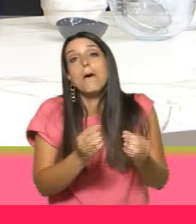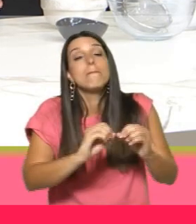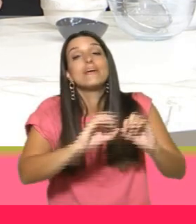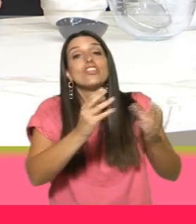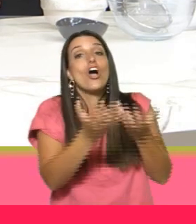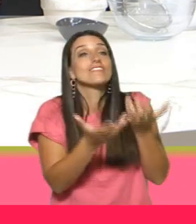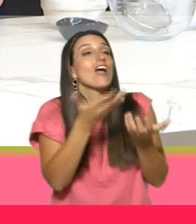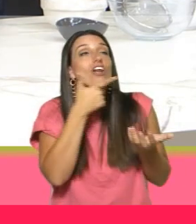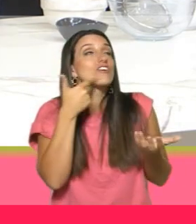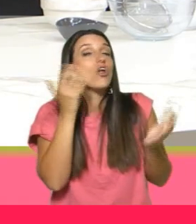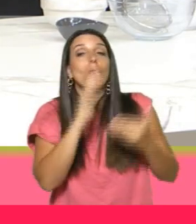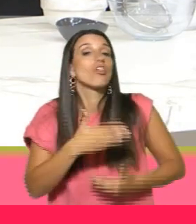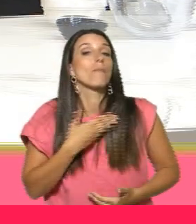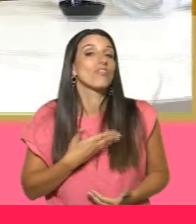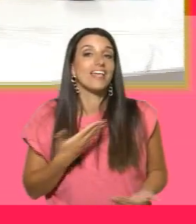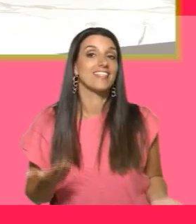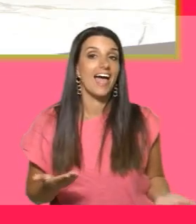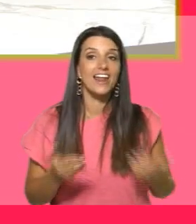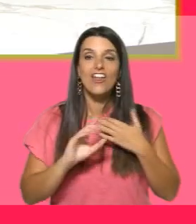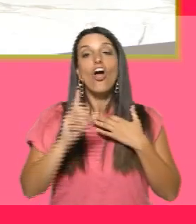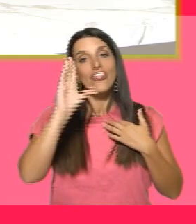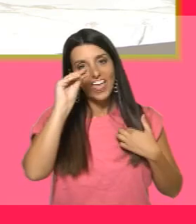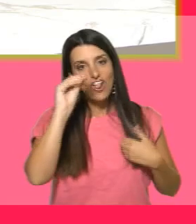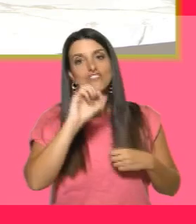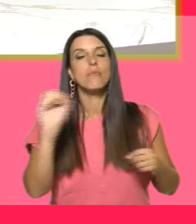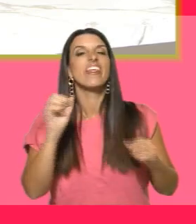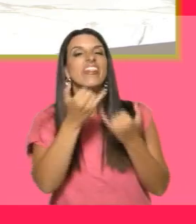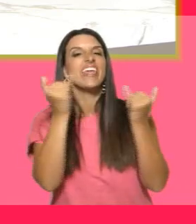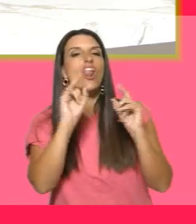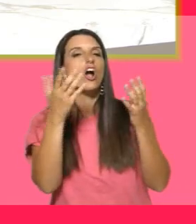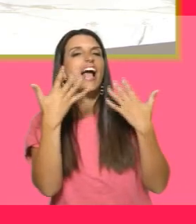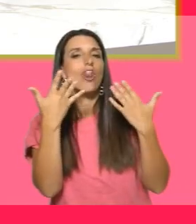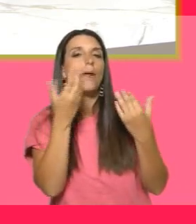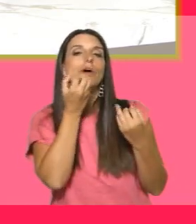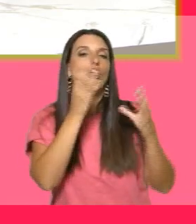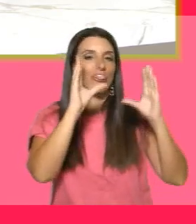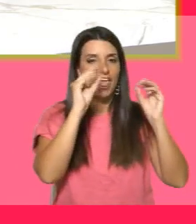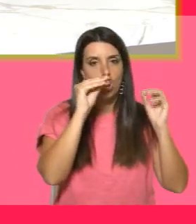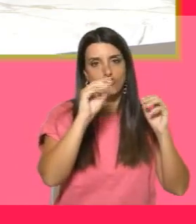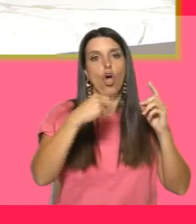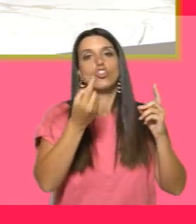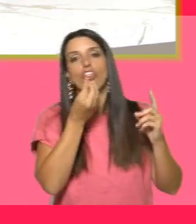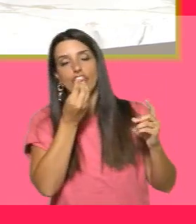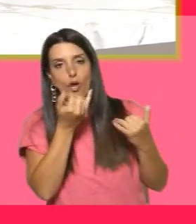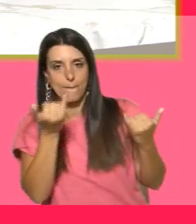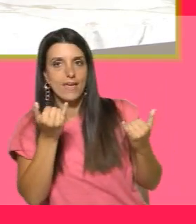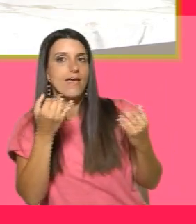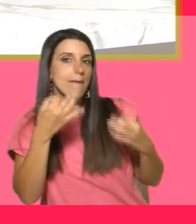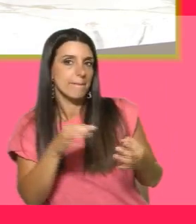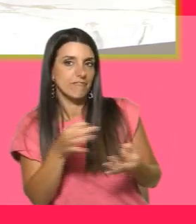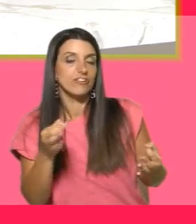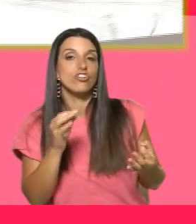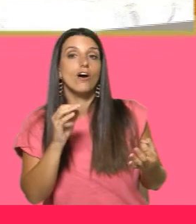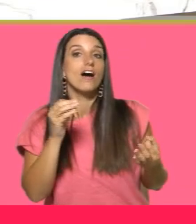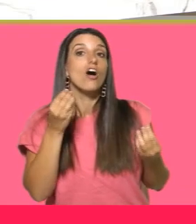cocinar algo rico, no nos podemos quejar. Sí, yo, es lo que te digo, lo puedes hacer de noche. En vez de estar haciéndolo de día, lo haces de noche y lo dejas para el otro día y te queda genial. Está buenísimo eso, porque además saben que